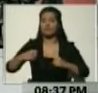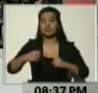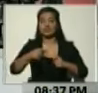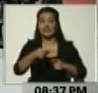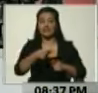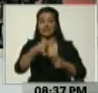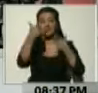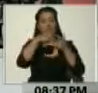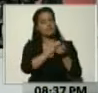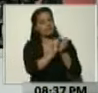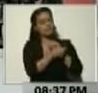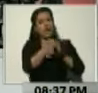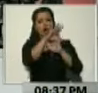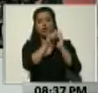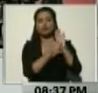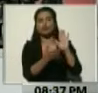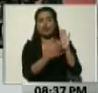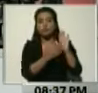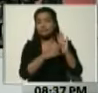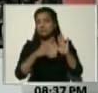Casi nada, se cambió la Constitución.